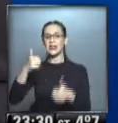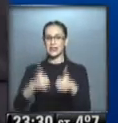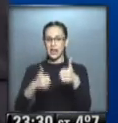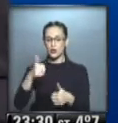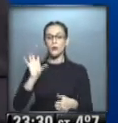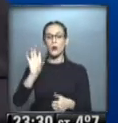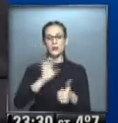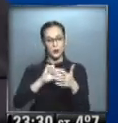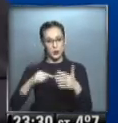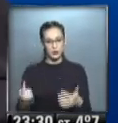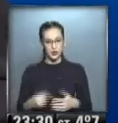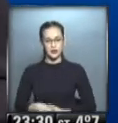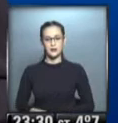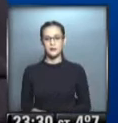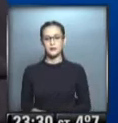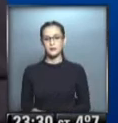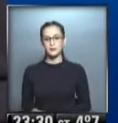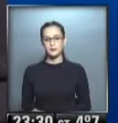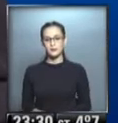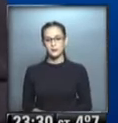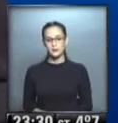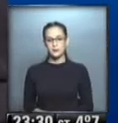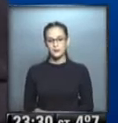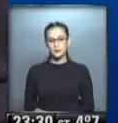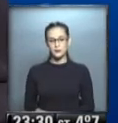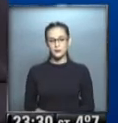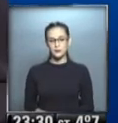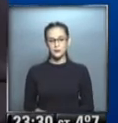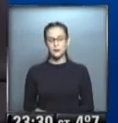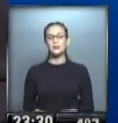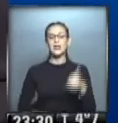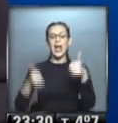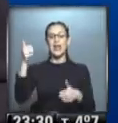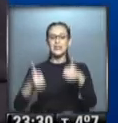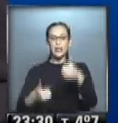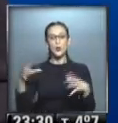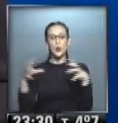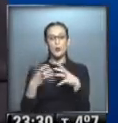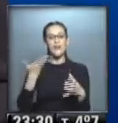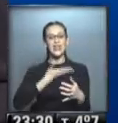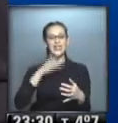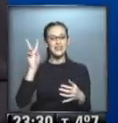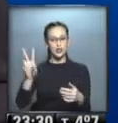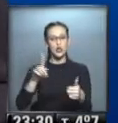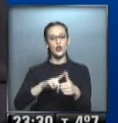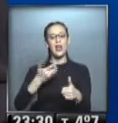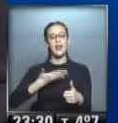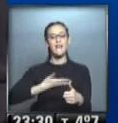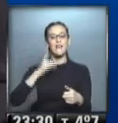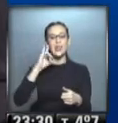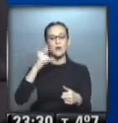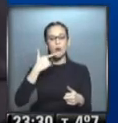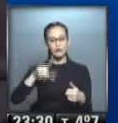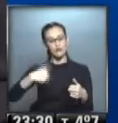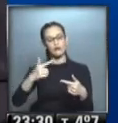Y por otra parte, por ejemplo, los candidatos del Frente para la Victoria, como Filmus Cavandier, por su lado también